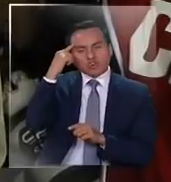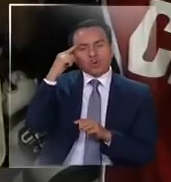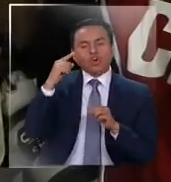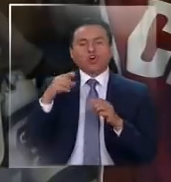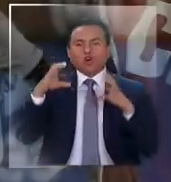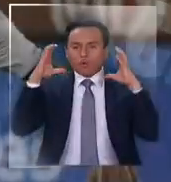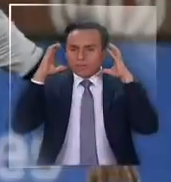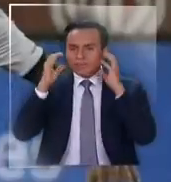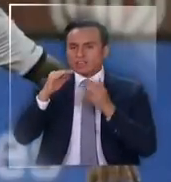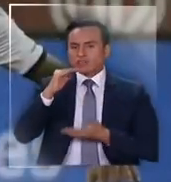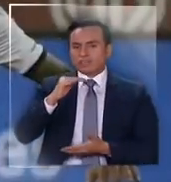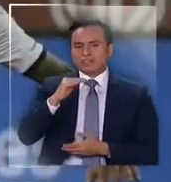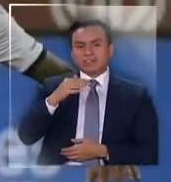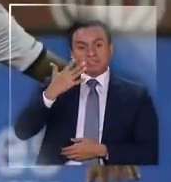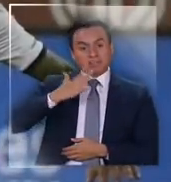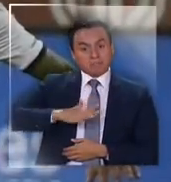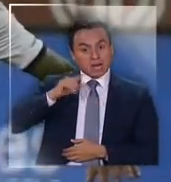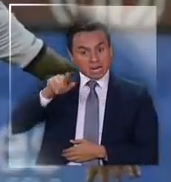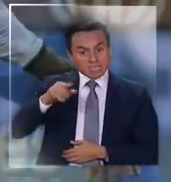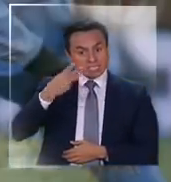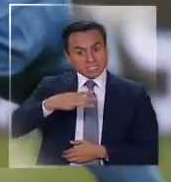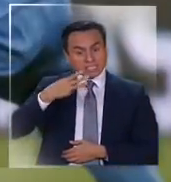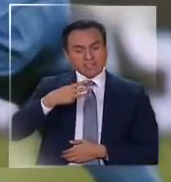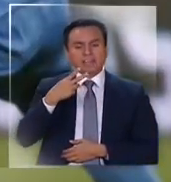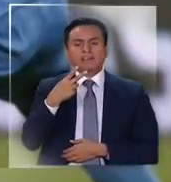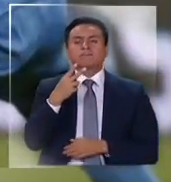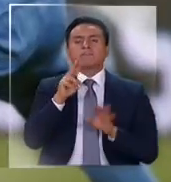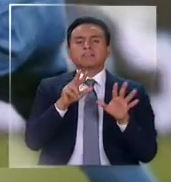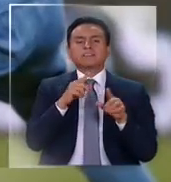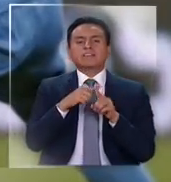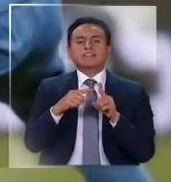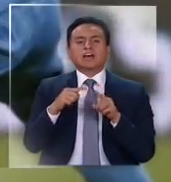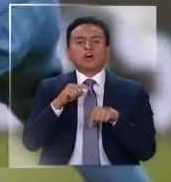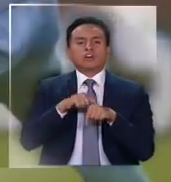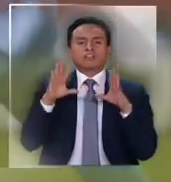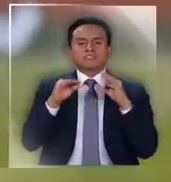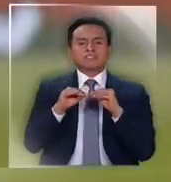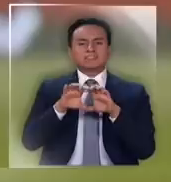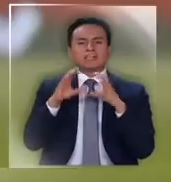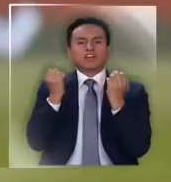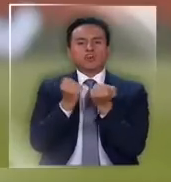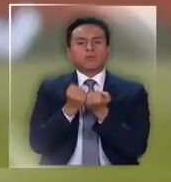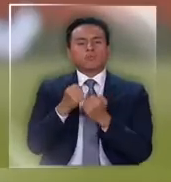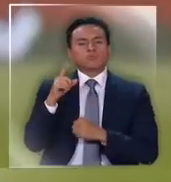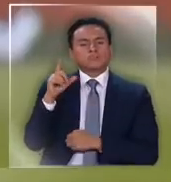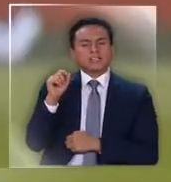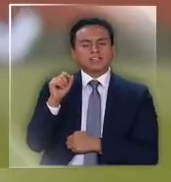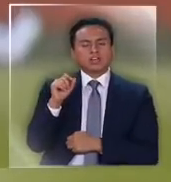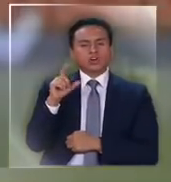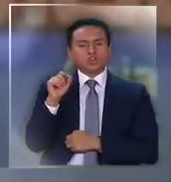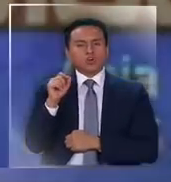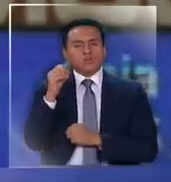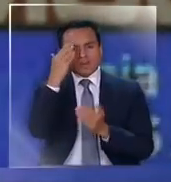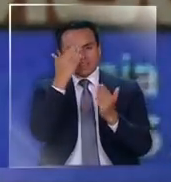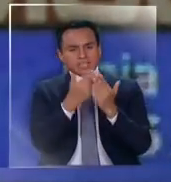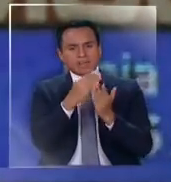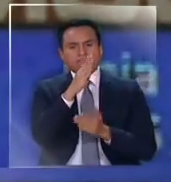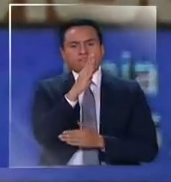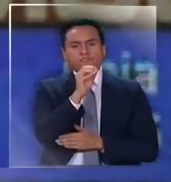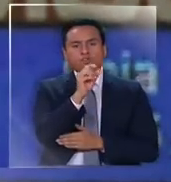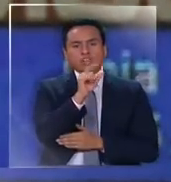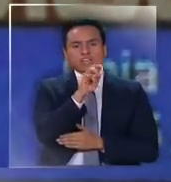Libertadores de este martes, 20-30 horas en el Estadio Monumental, Colo-Colo frente a Bolívar en